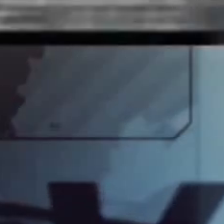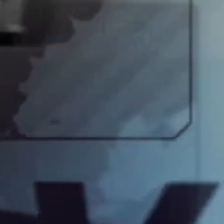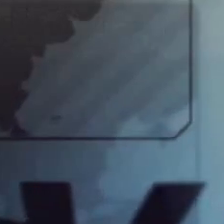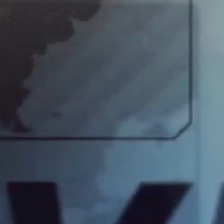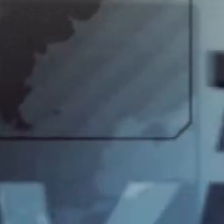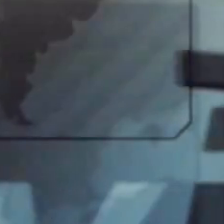internacional